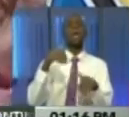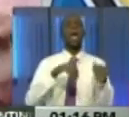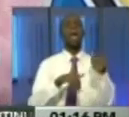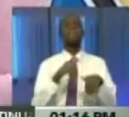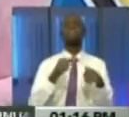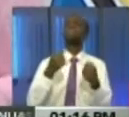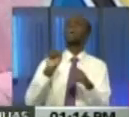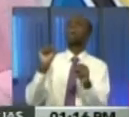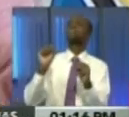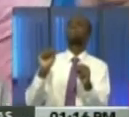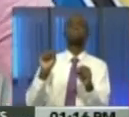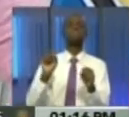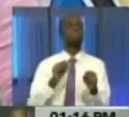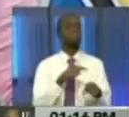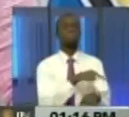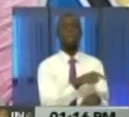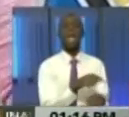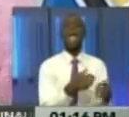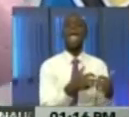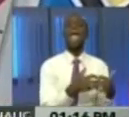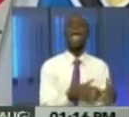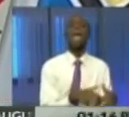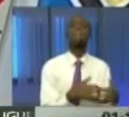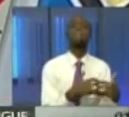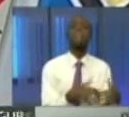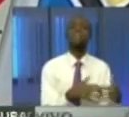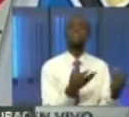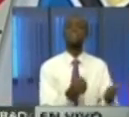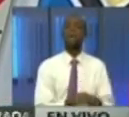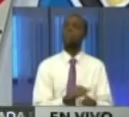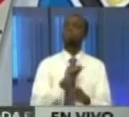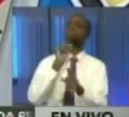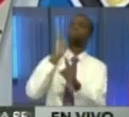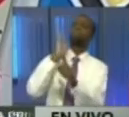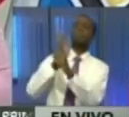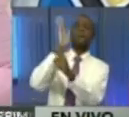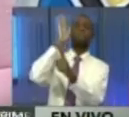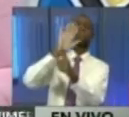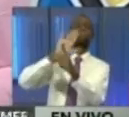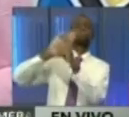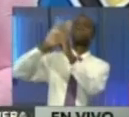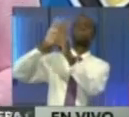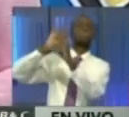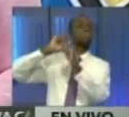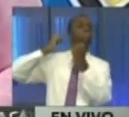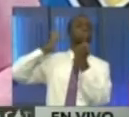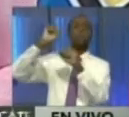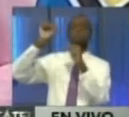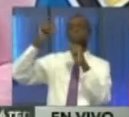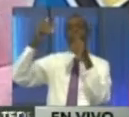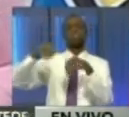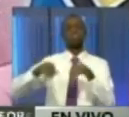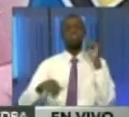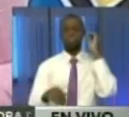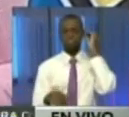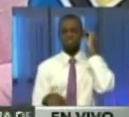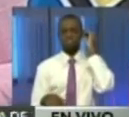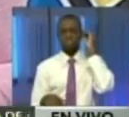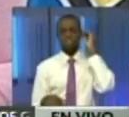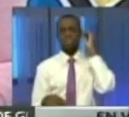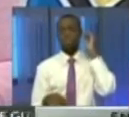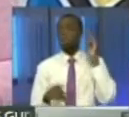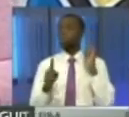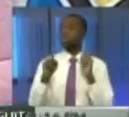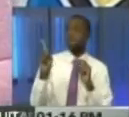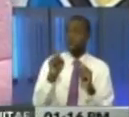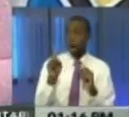referendos, empresas, para presionarlos, para que hubiese alguna, les favoreciera con